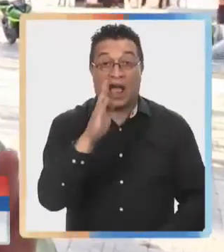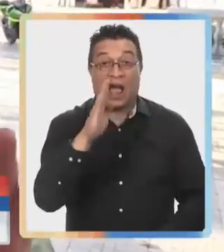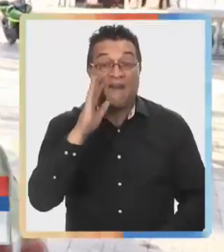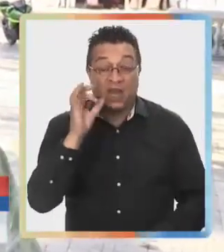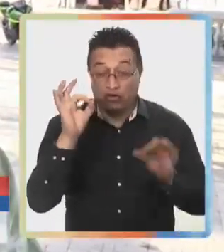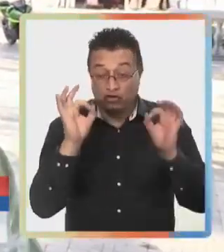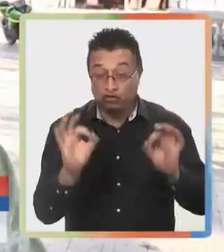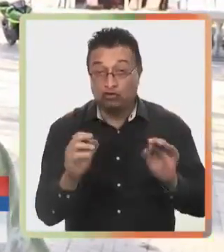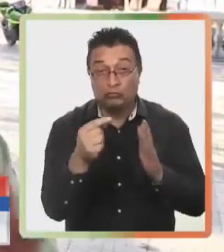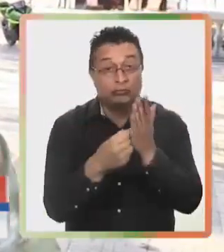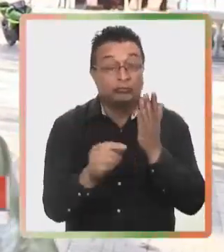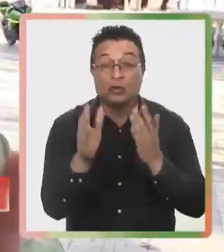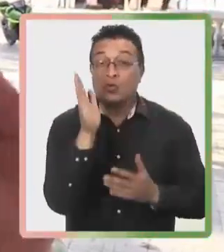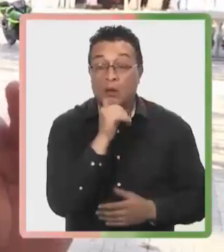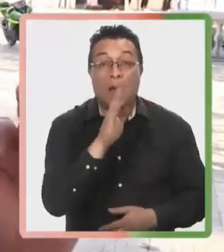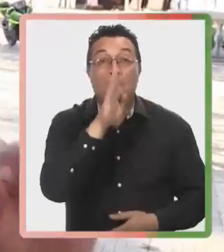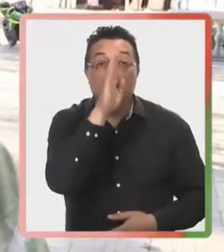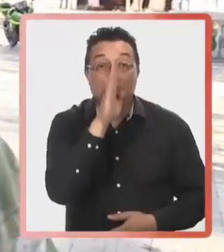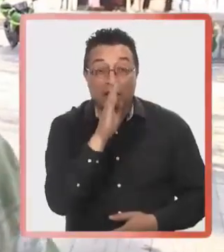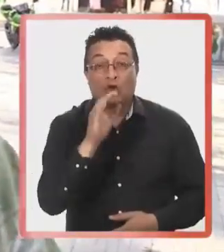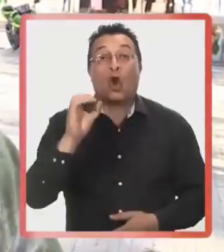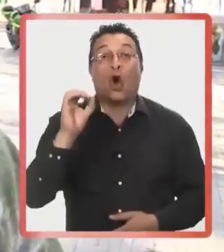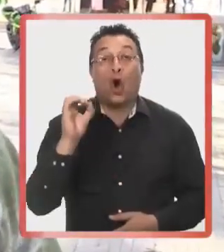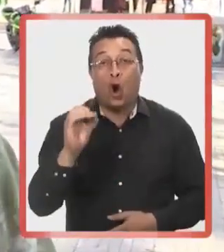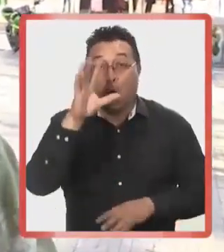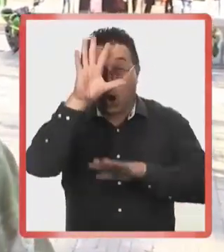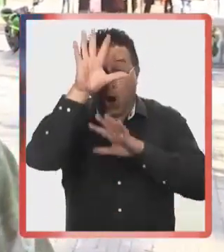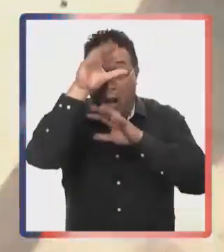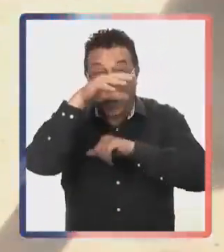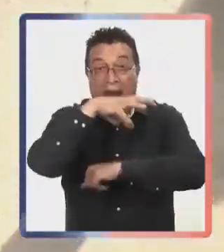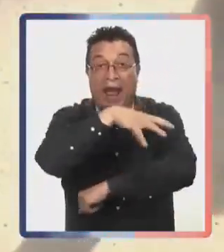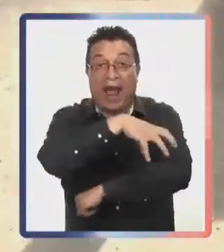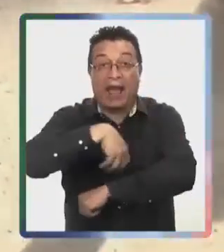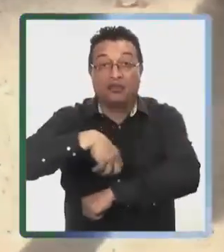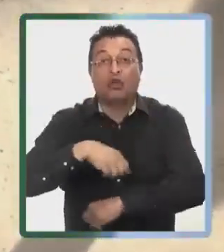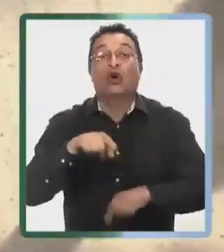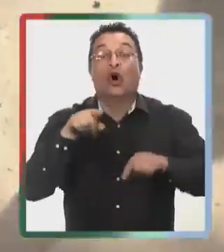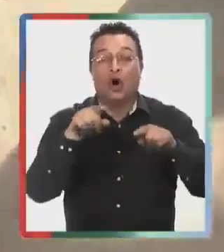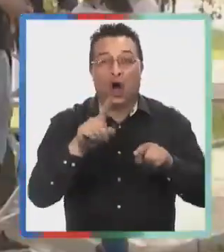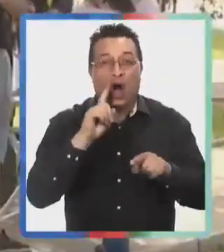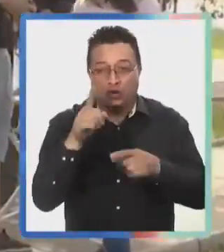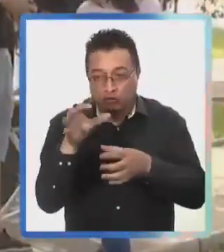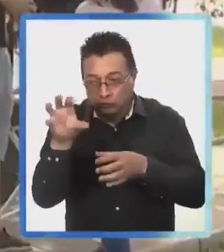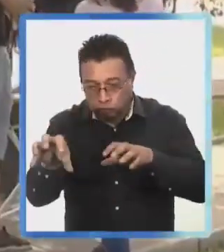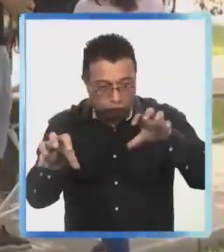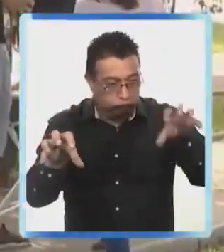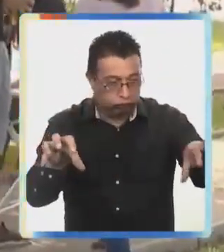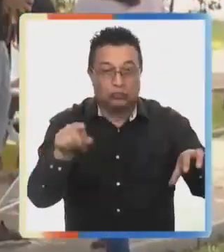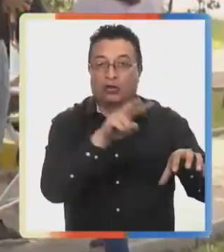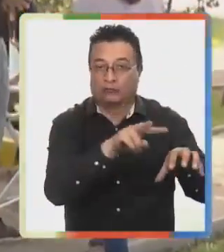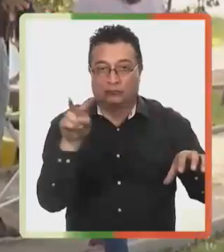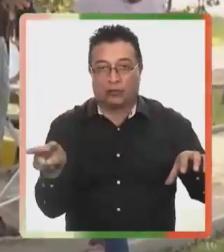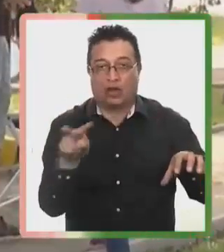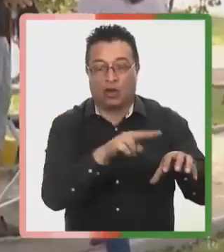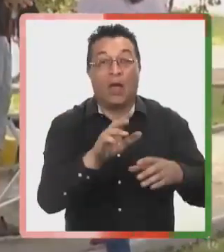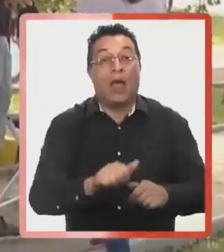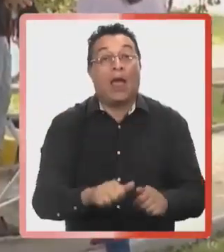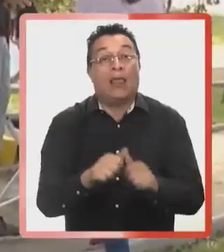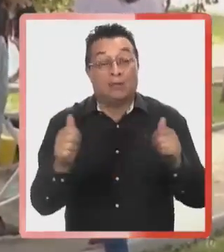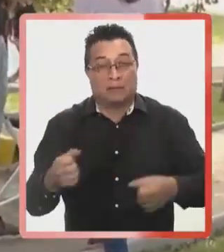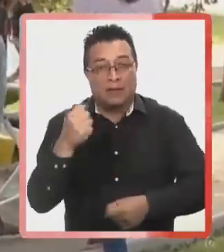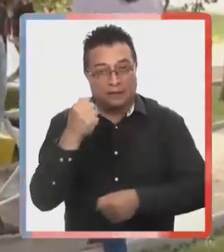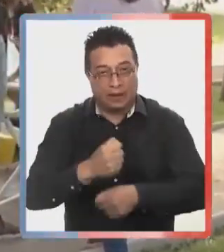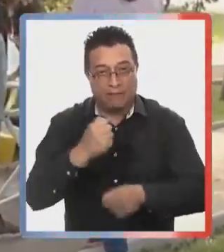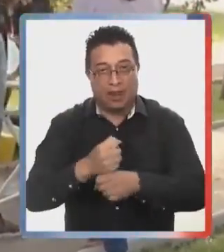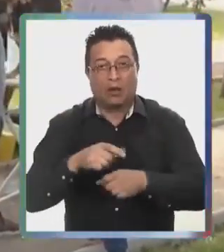que no está vigente, ya sea perros o gatos, y que estén en un área específica. Y además, con el trabajo y el